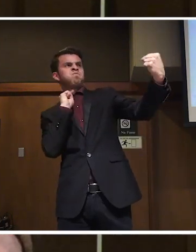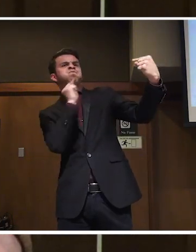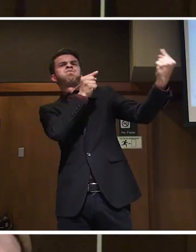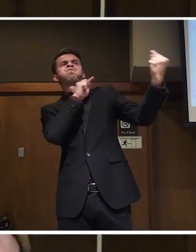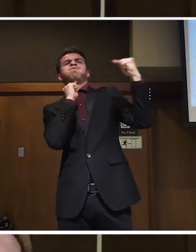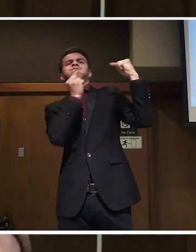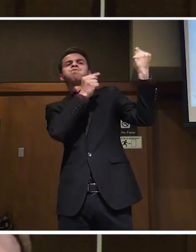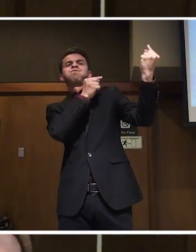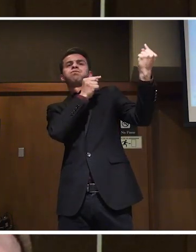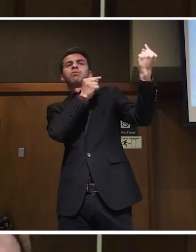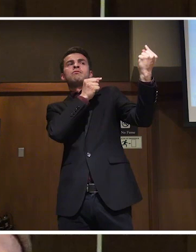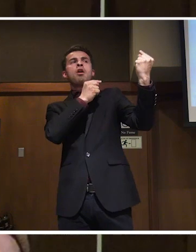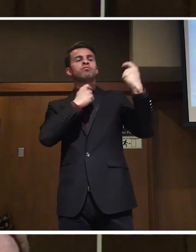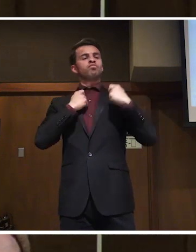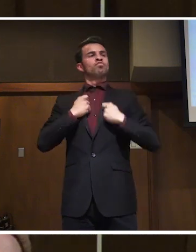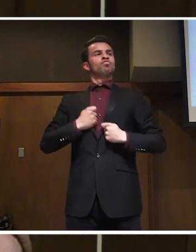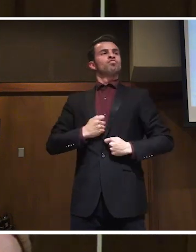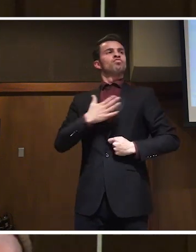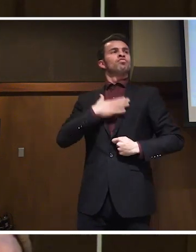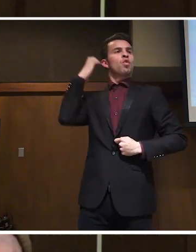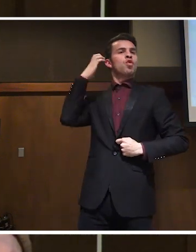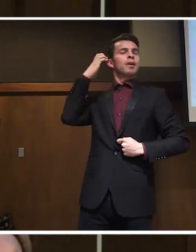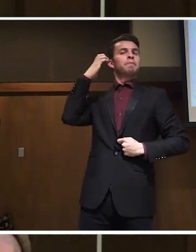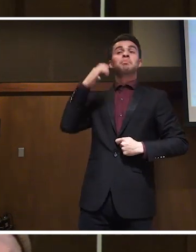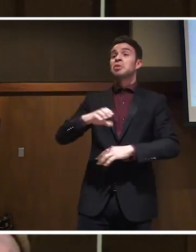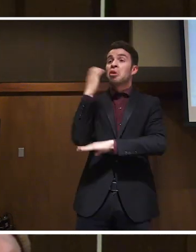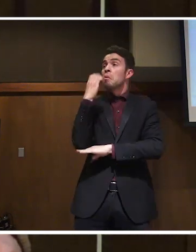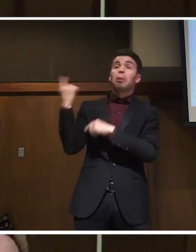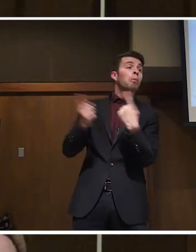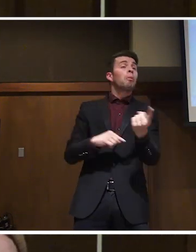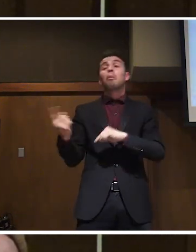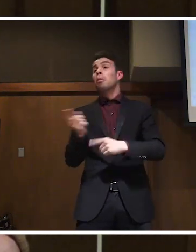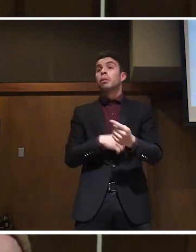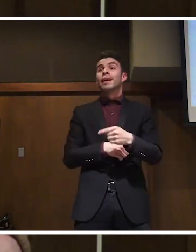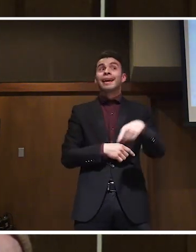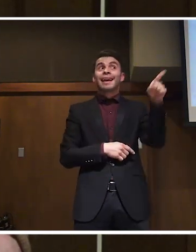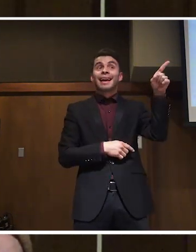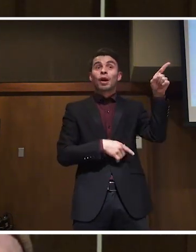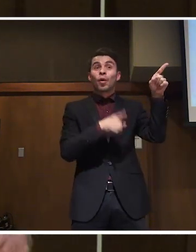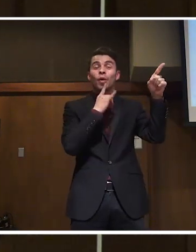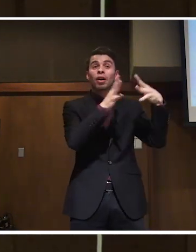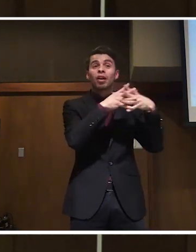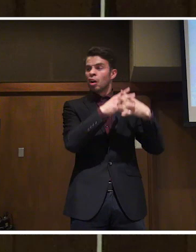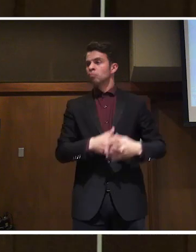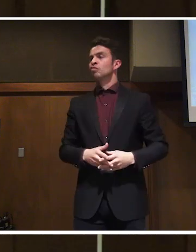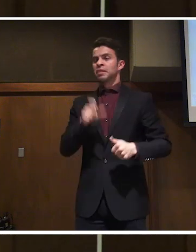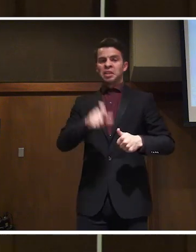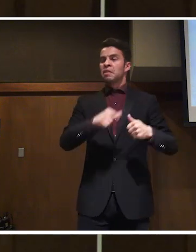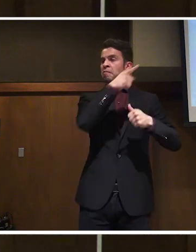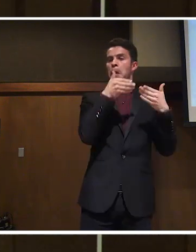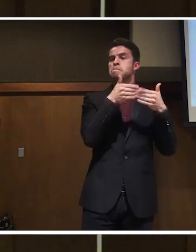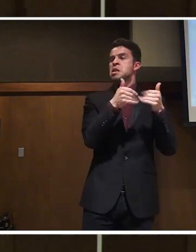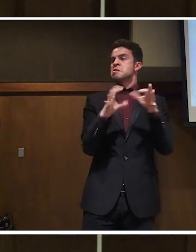primera vez nacionales cuando nos humillaron los gringos apoyando la separación de Panamá. Allí sí hubo colombianos que